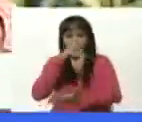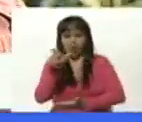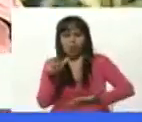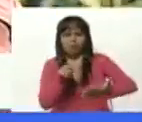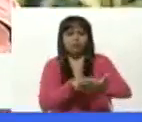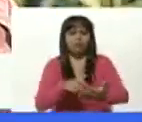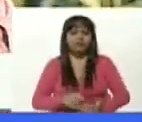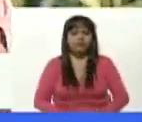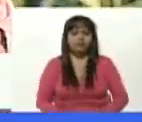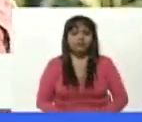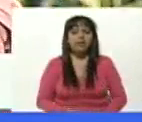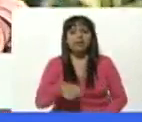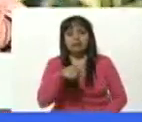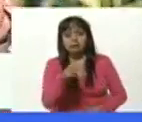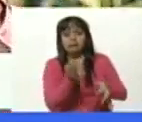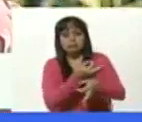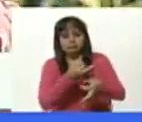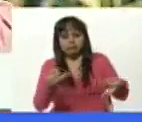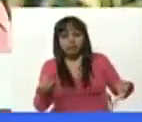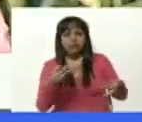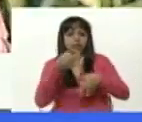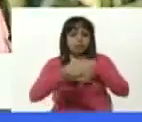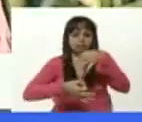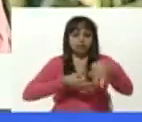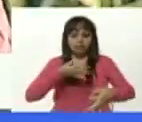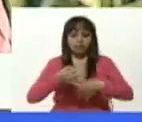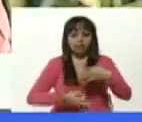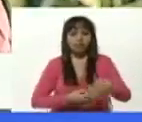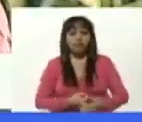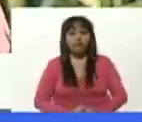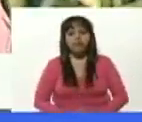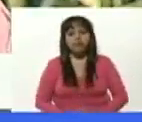Correcto, Margaret Gutiérrez,